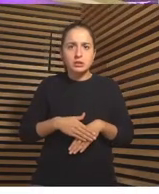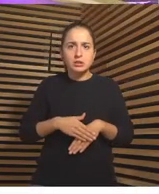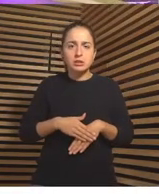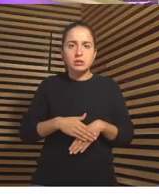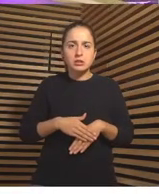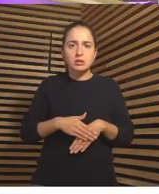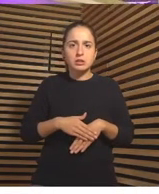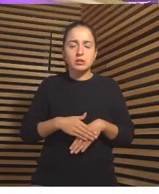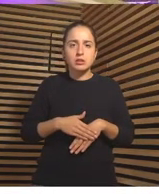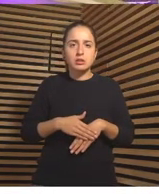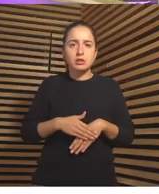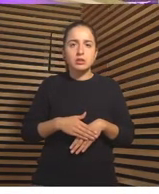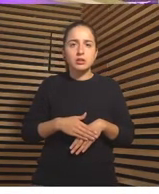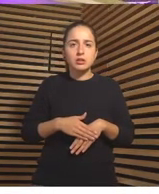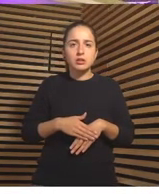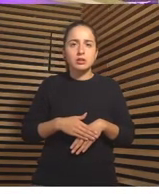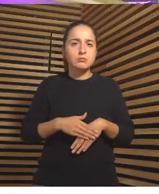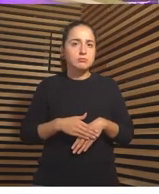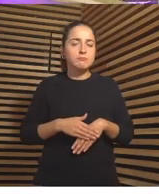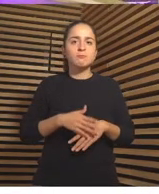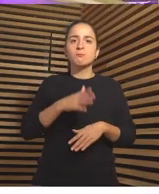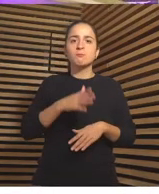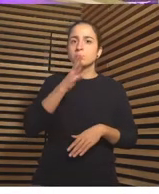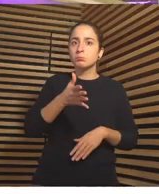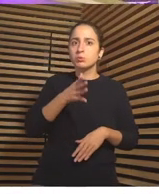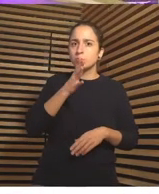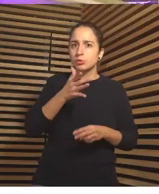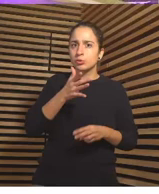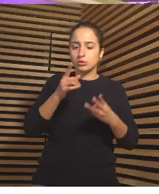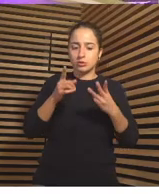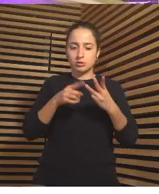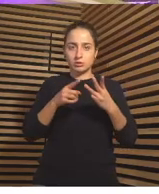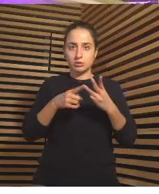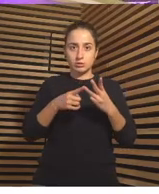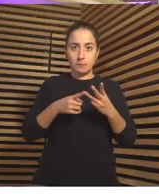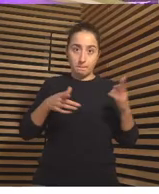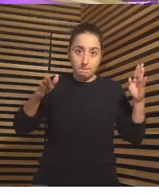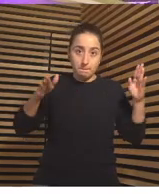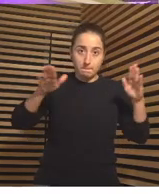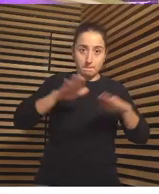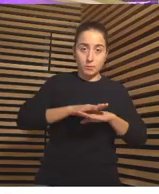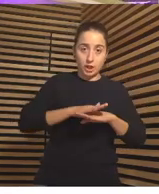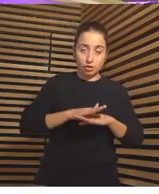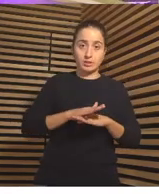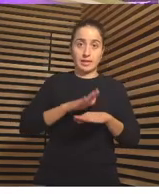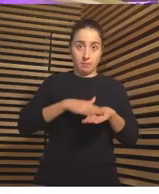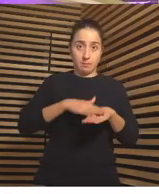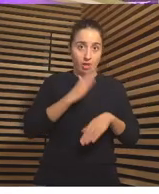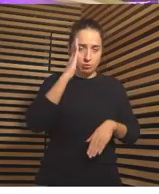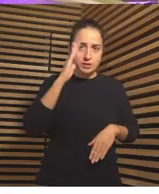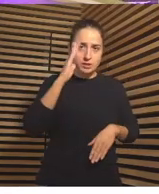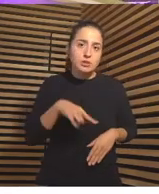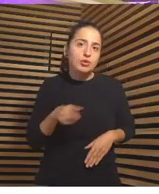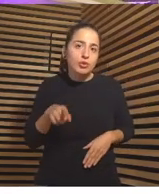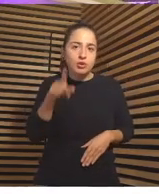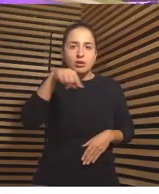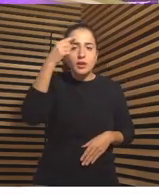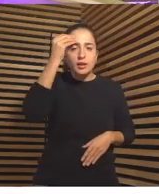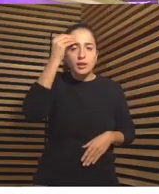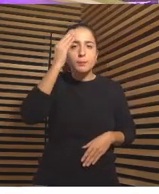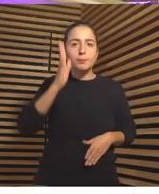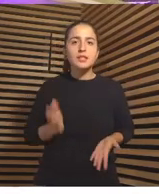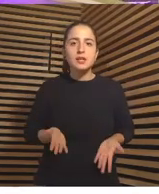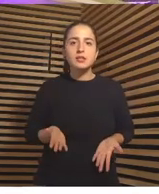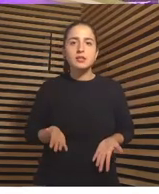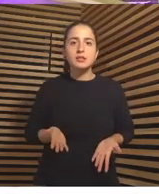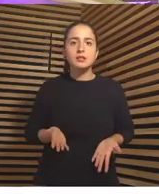¿Acaso no será porque se considera que el horario nocturno es para dormir? ¿Qué creéis? Y si el vespertino llega